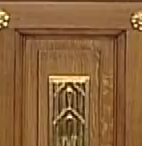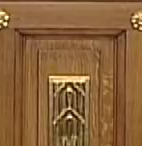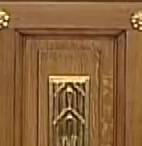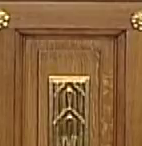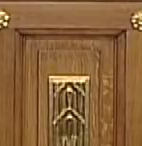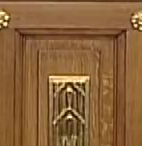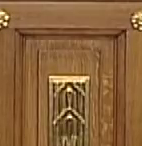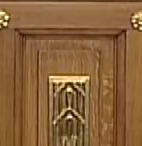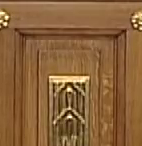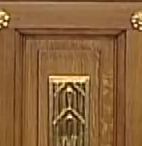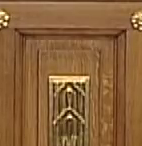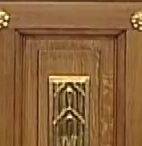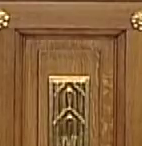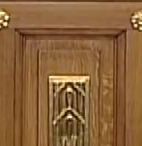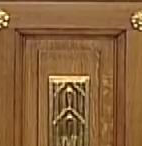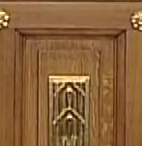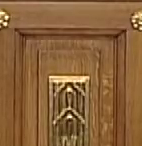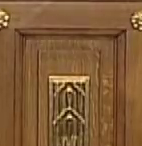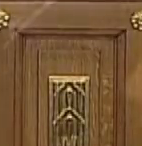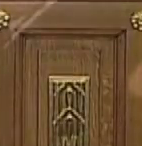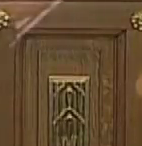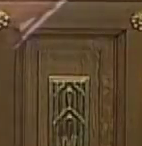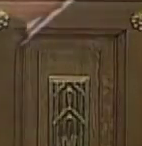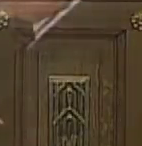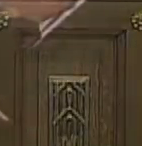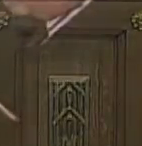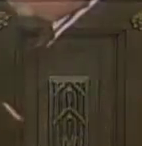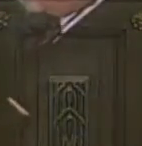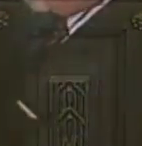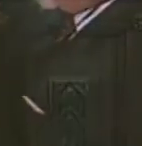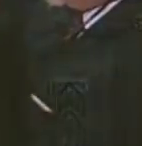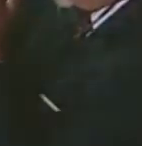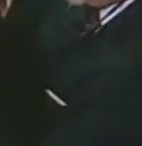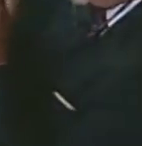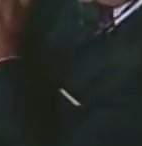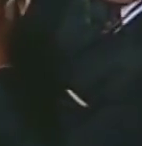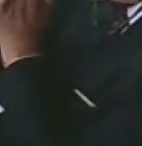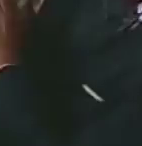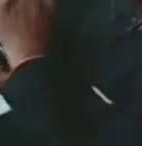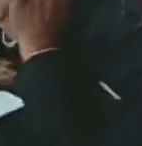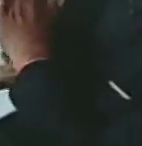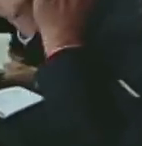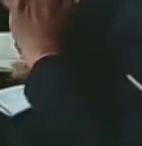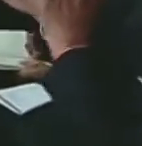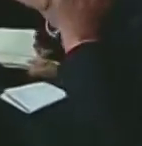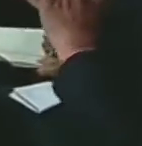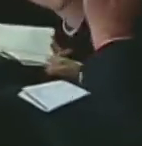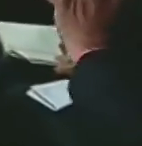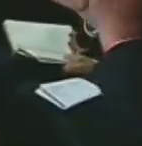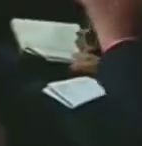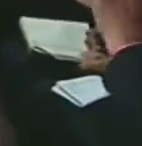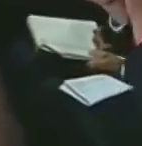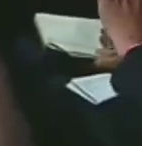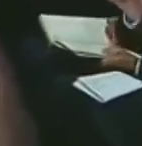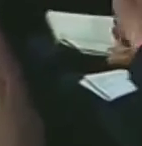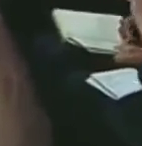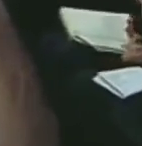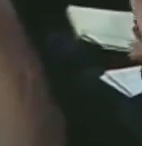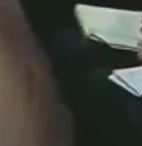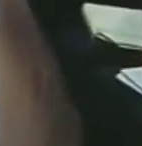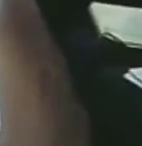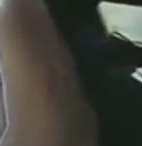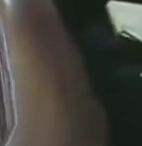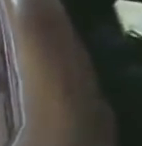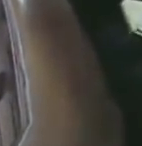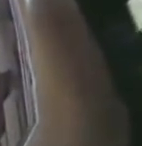surgimiento de una nueva ética patriota, de una nueva ética ciudadana.